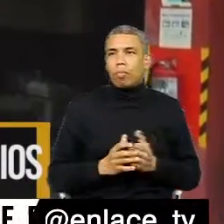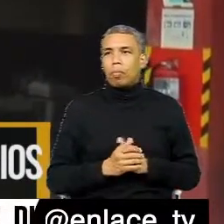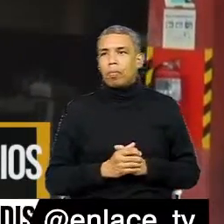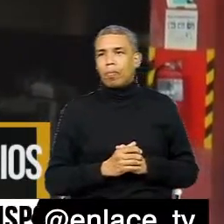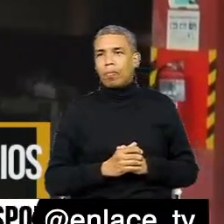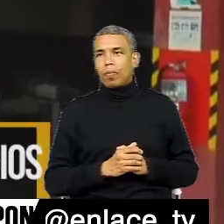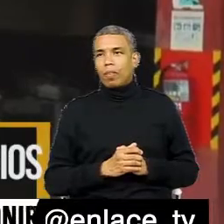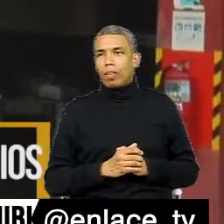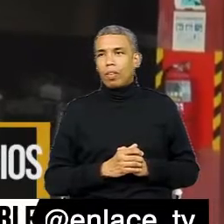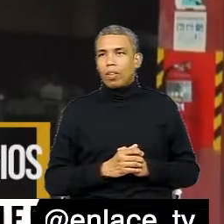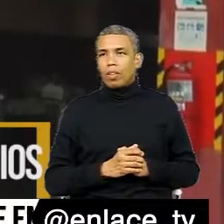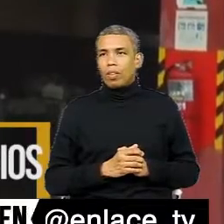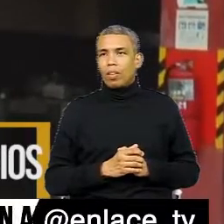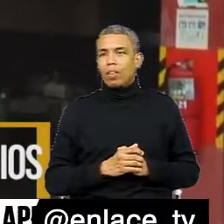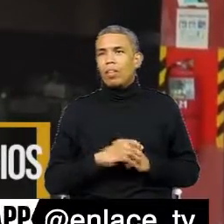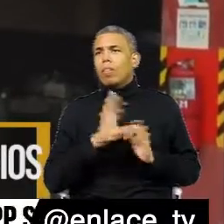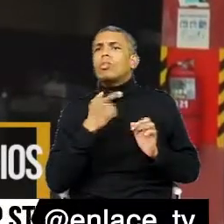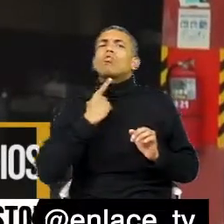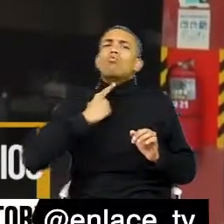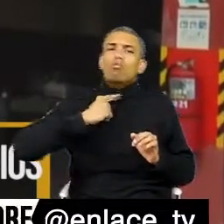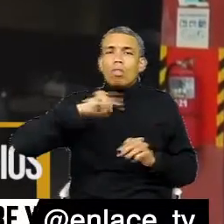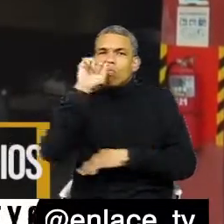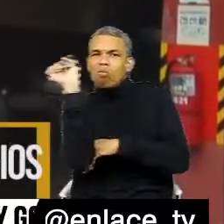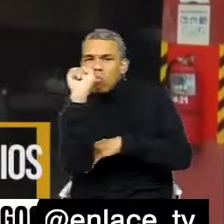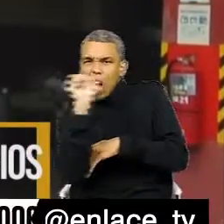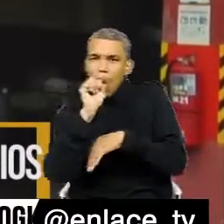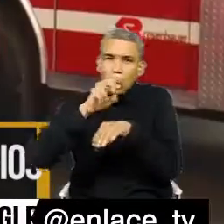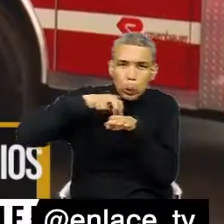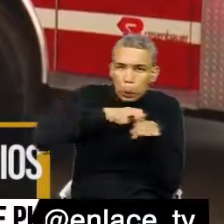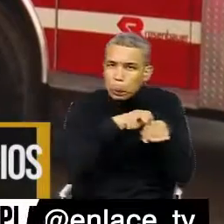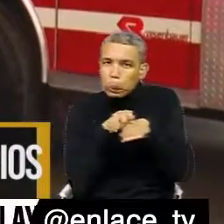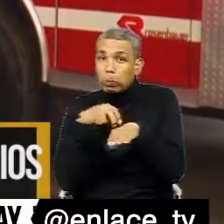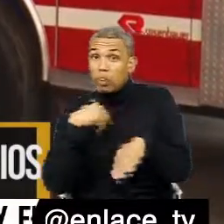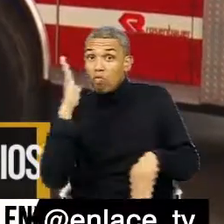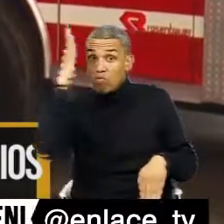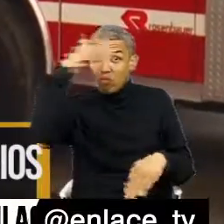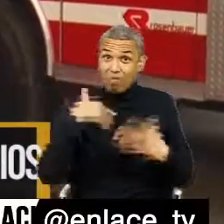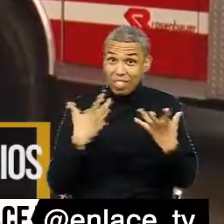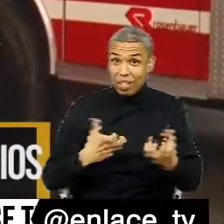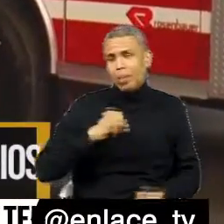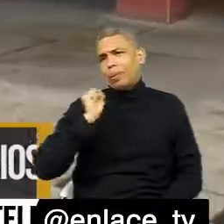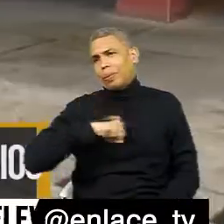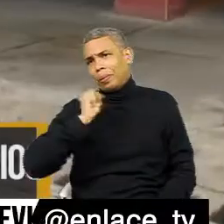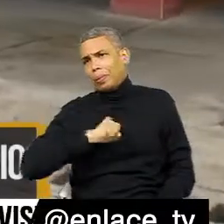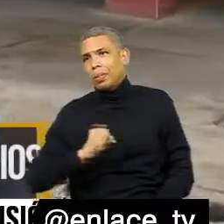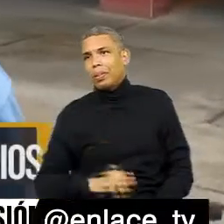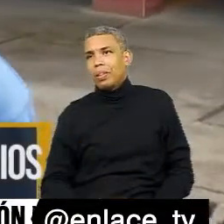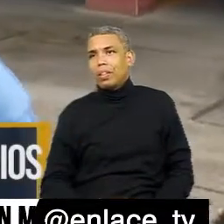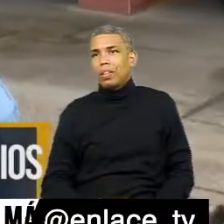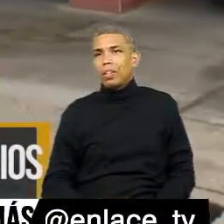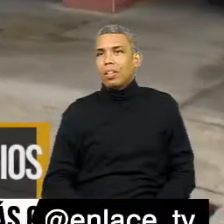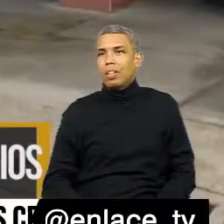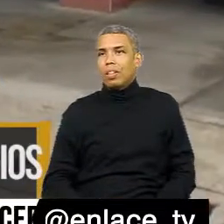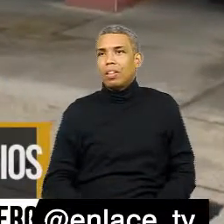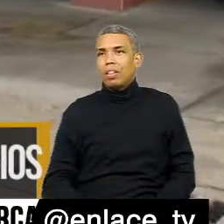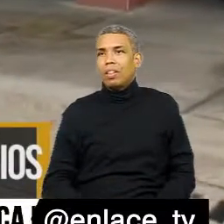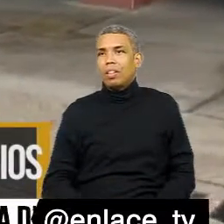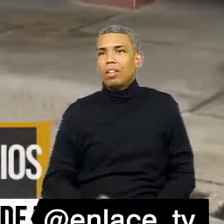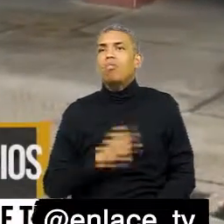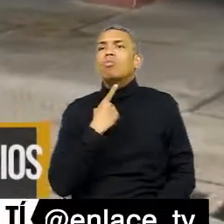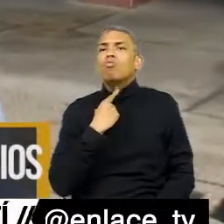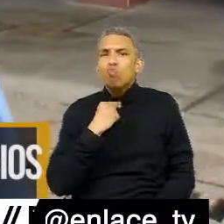trajes y dimos unas vueltas en los carros. ¿Te gustaría ser bombero? Sí. Me gustó es dar el